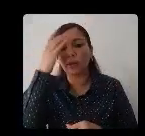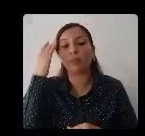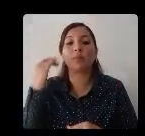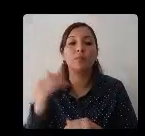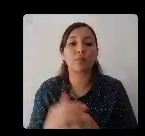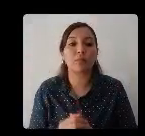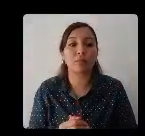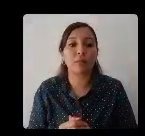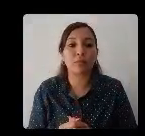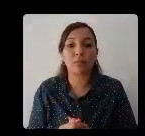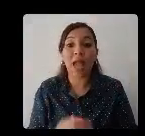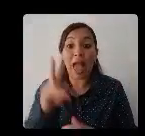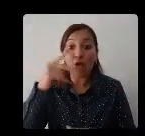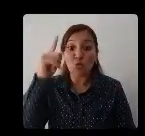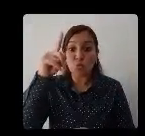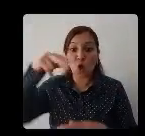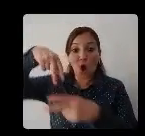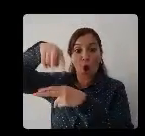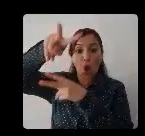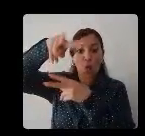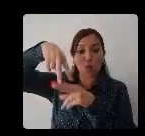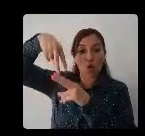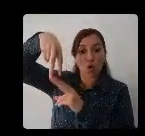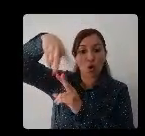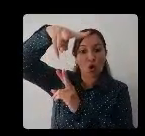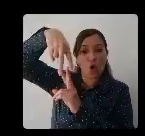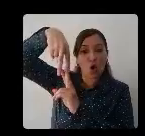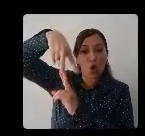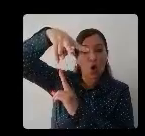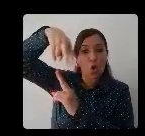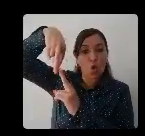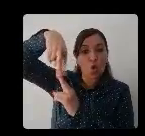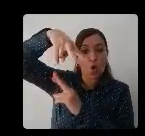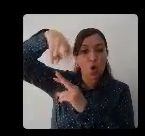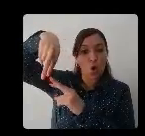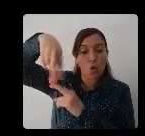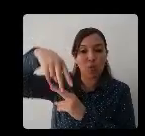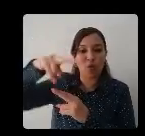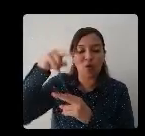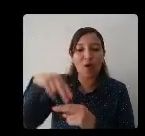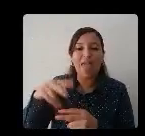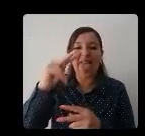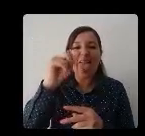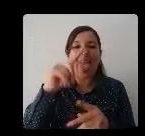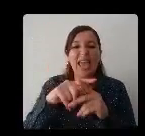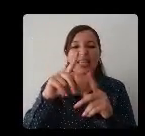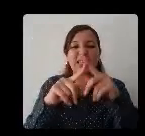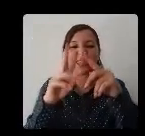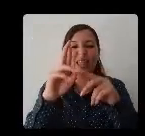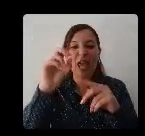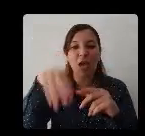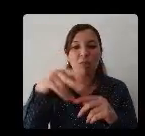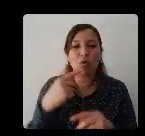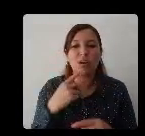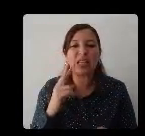quieran. Visítenos, contáctenos, estamos aquí en Laraos. Si no, entra por la página web. También nos